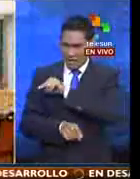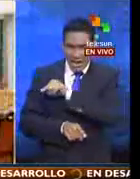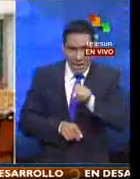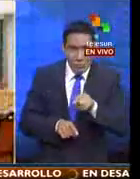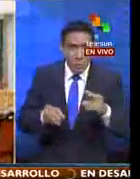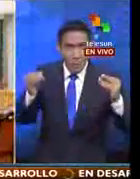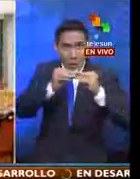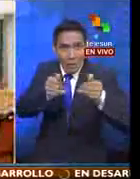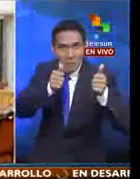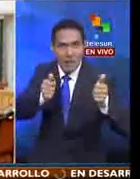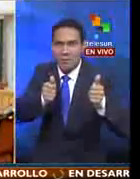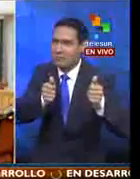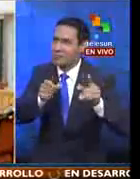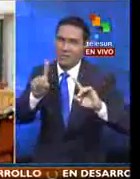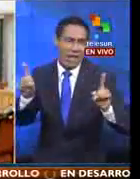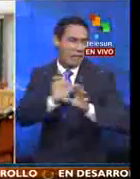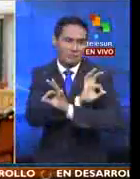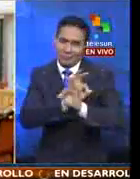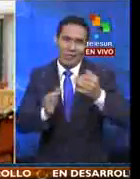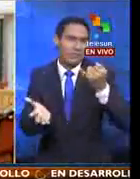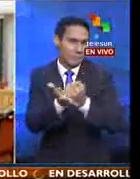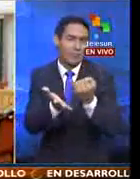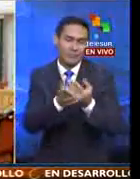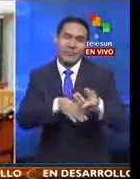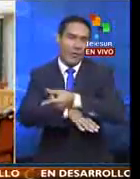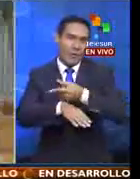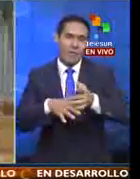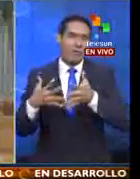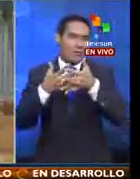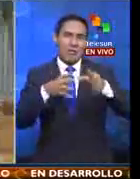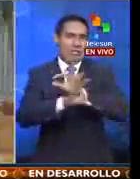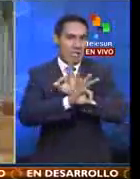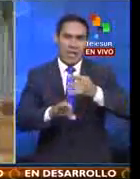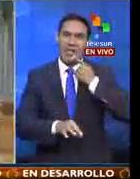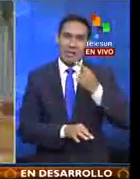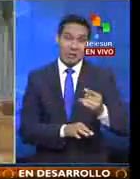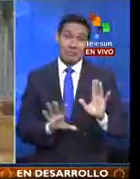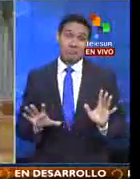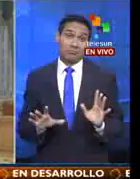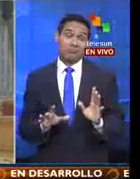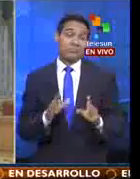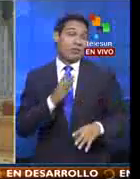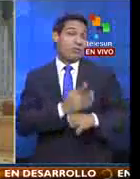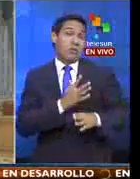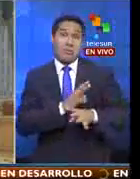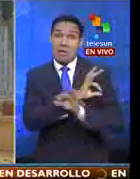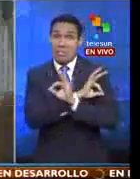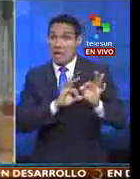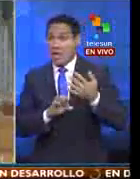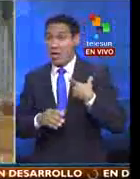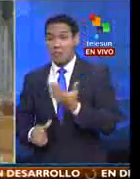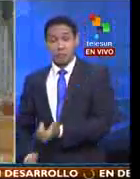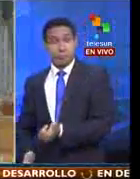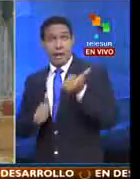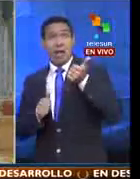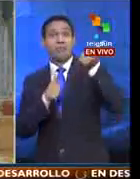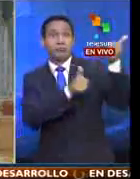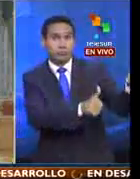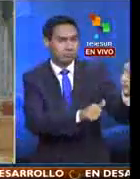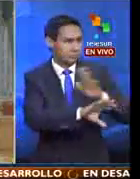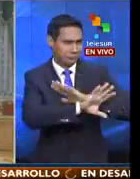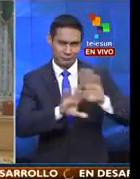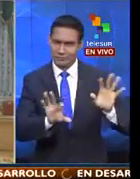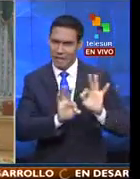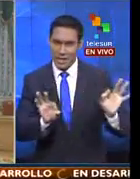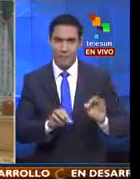hasta el momento no ha sido confirmada por el gobierno estadounidense y no se han enviado este armamento. Hasta el día de